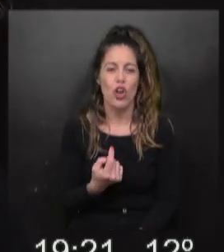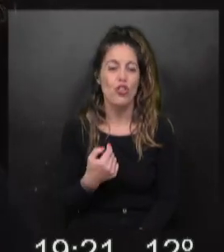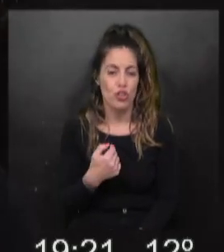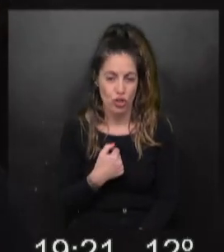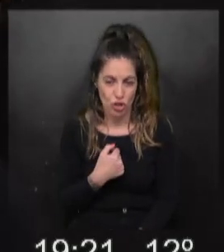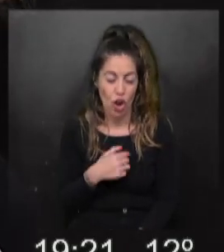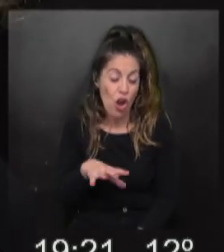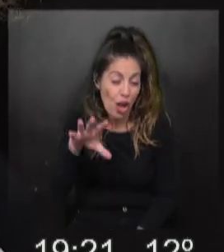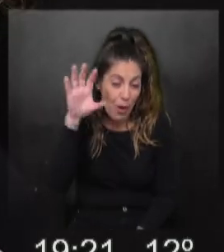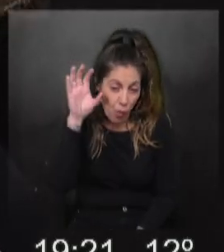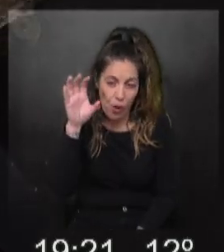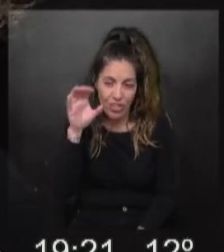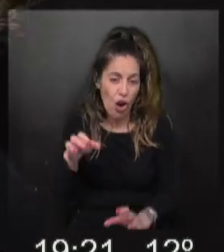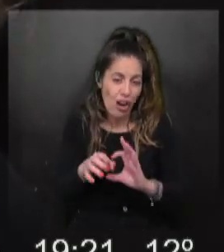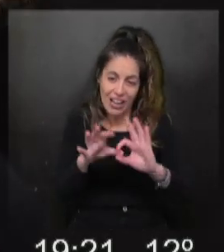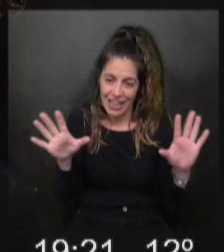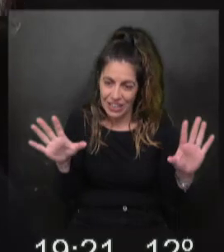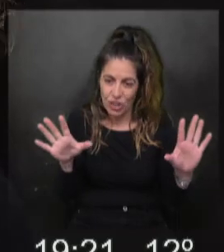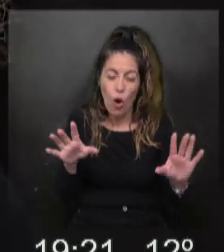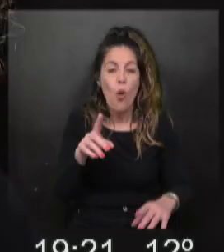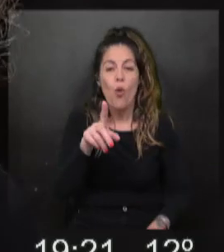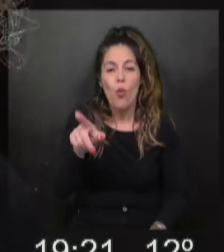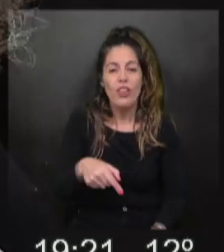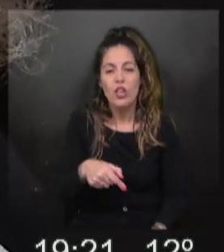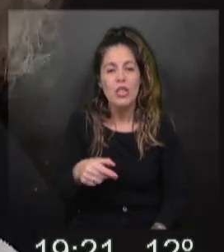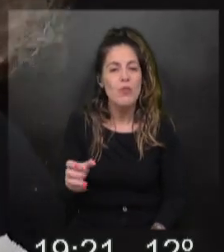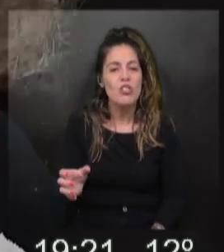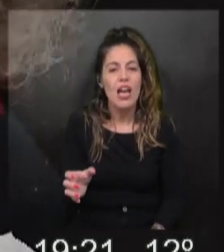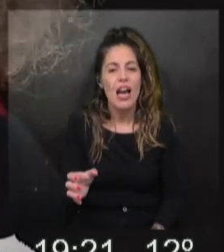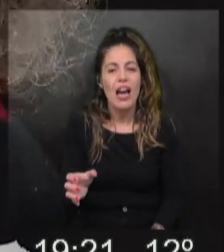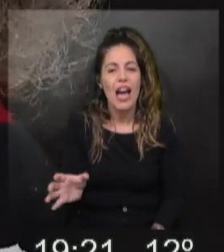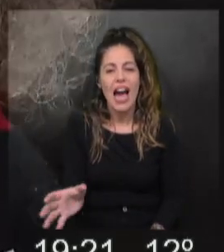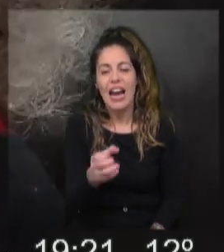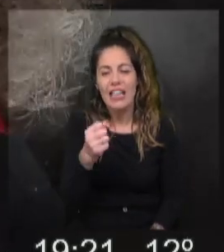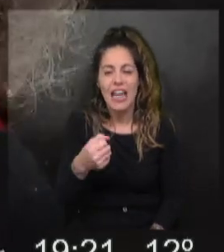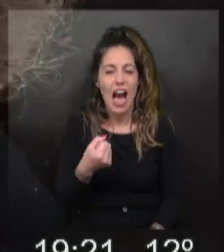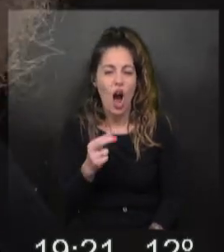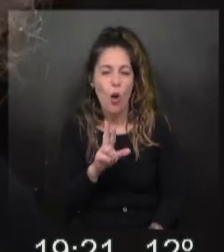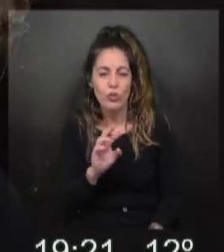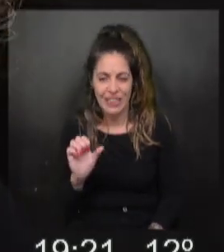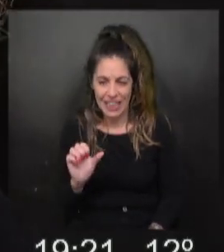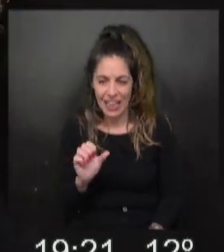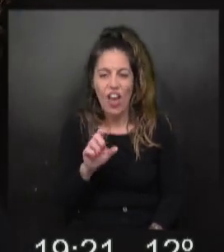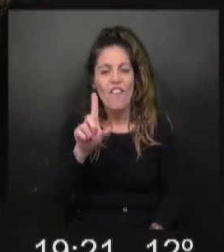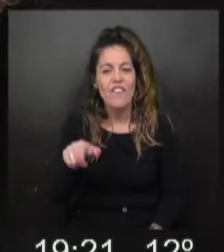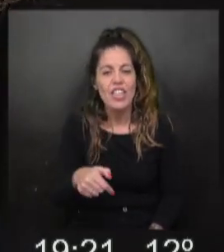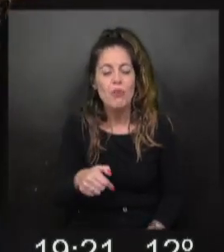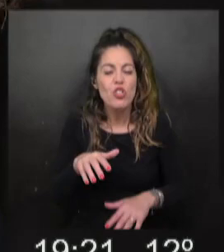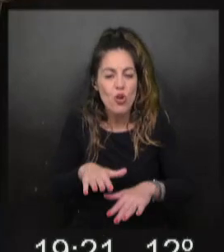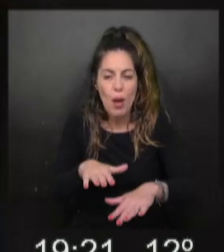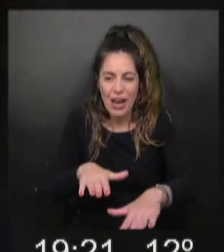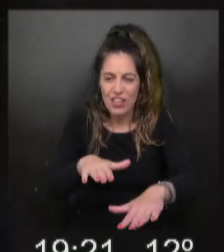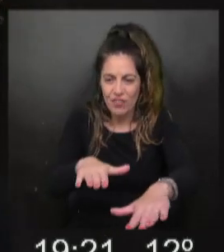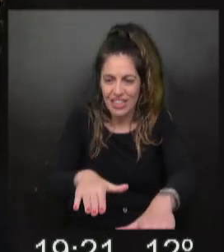de lo que me acuerdo cl cuando vinimos a rescatar a usted que nos vinimos en una manifestación